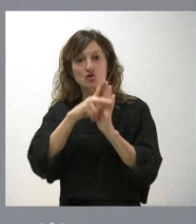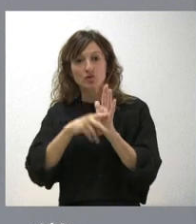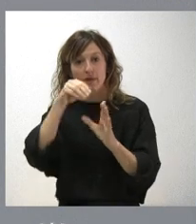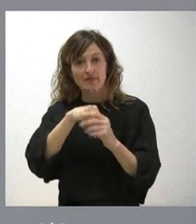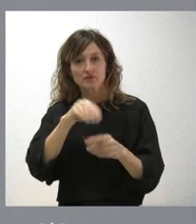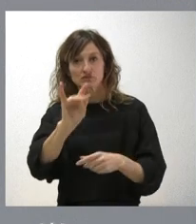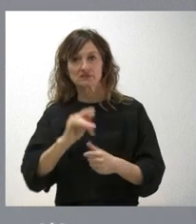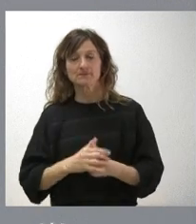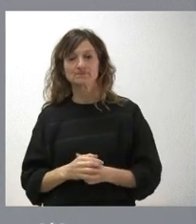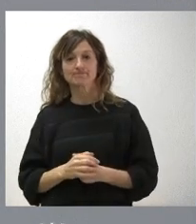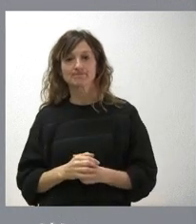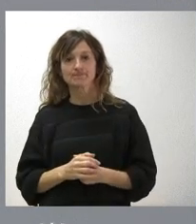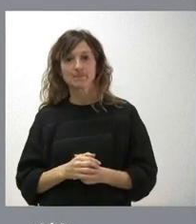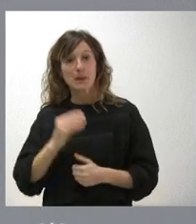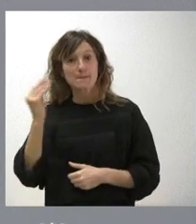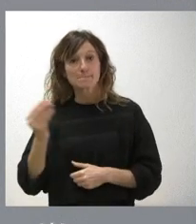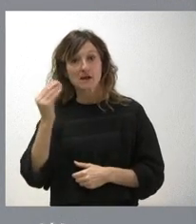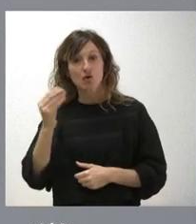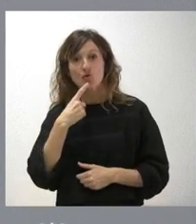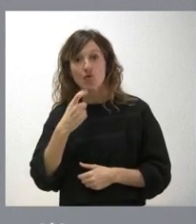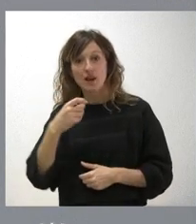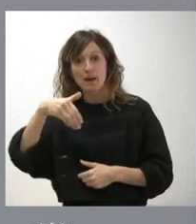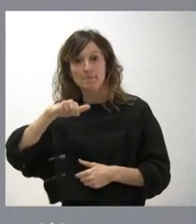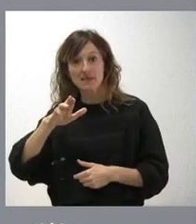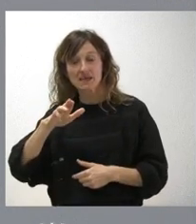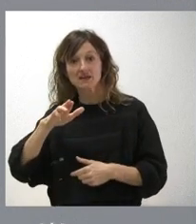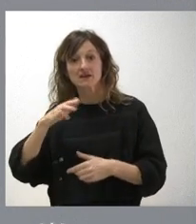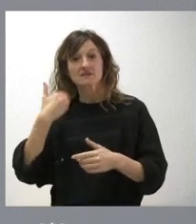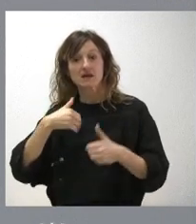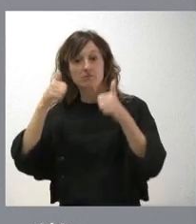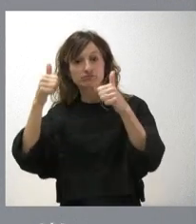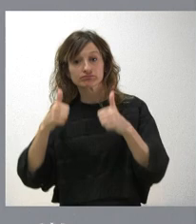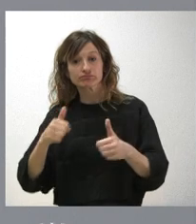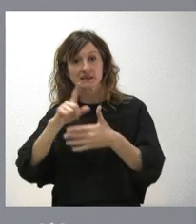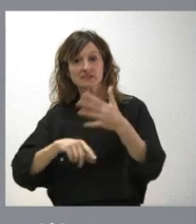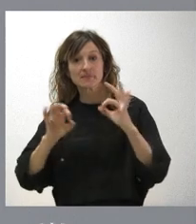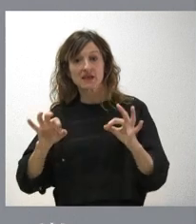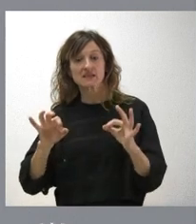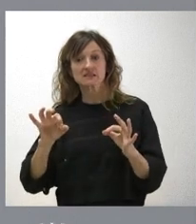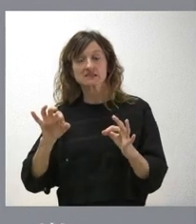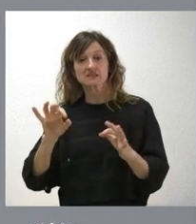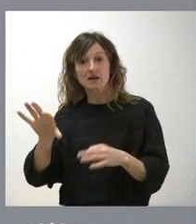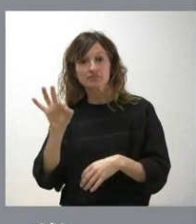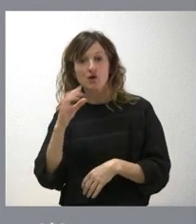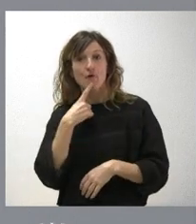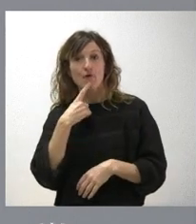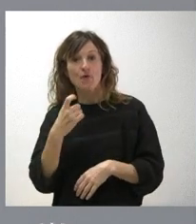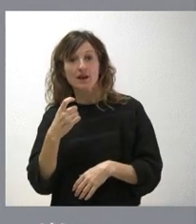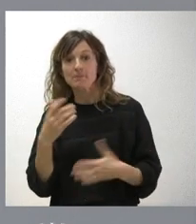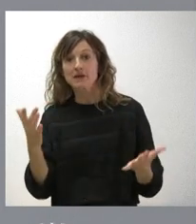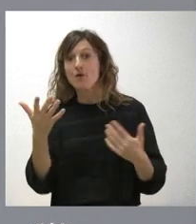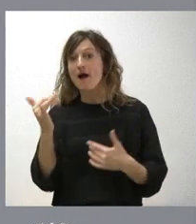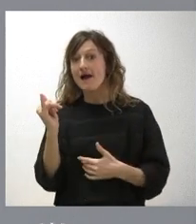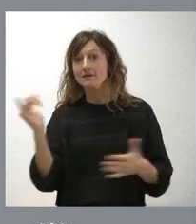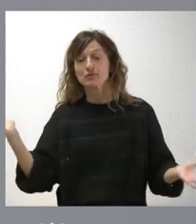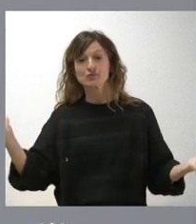Sí sería mejor disponer de médicos mir que hubieran terminado el mir y que estuvieran en posibilidades segado sí los hay no Por